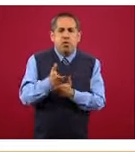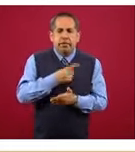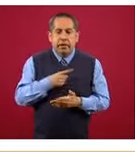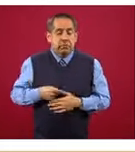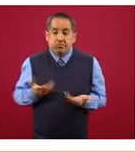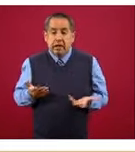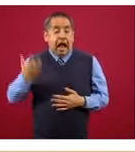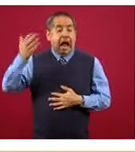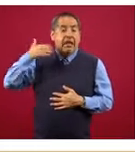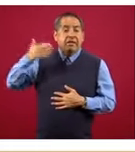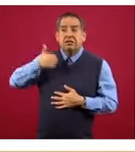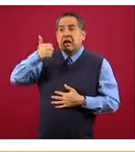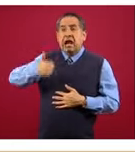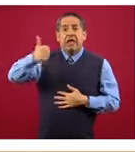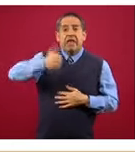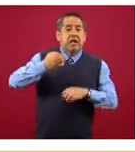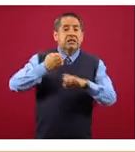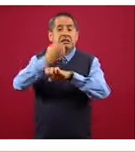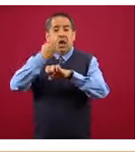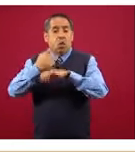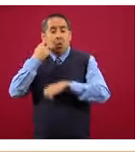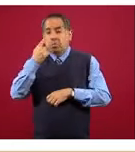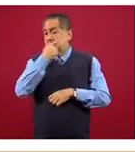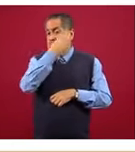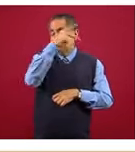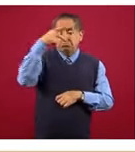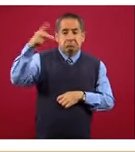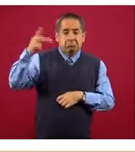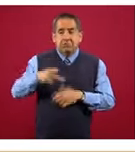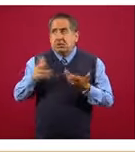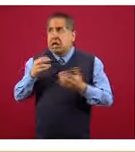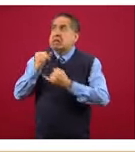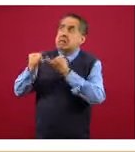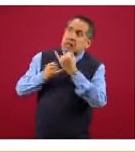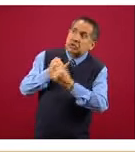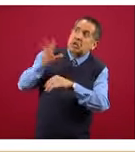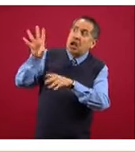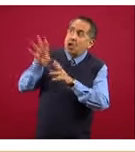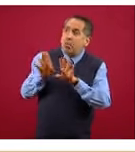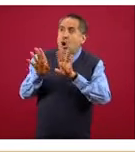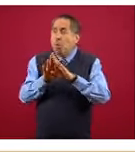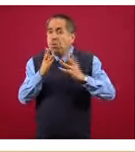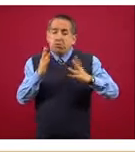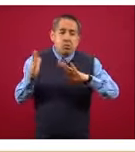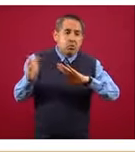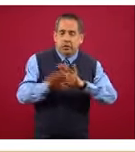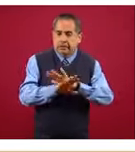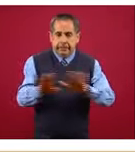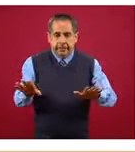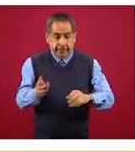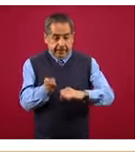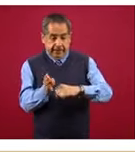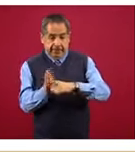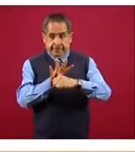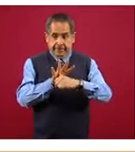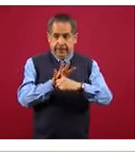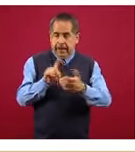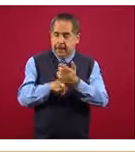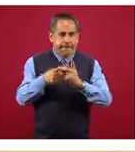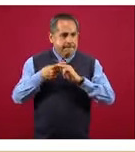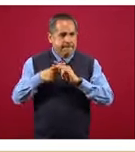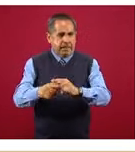Cada entidad federativa iba creciendo y haciendo esfuerzos de acuerdo a los modelos internacionales, pero a partir de la pandemia creamos